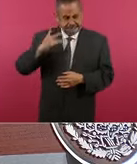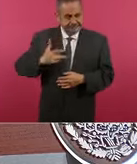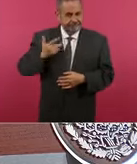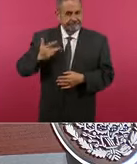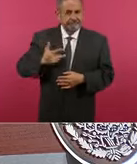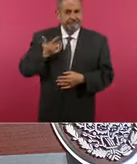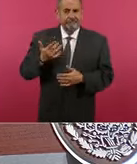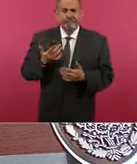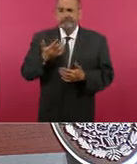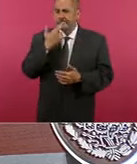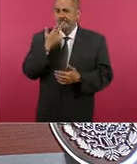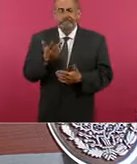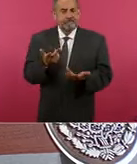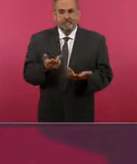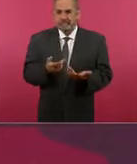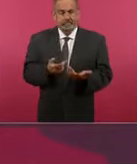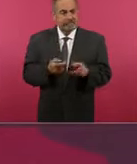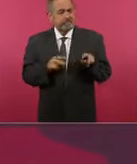de